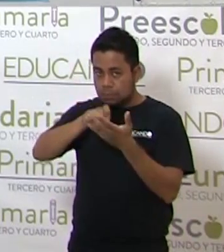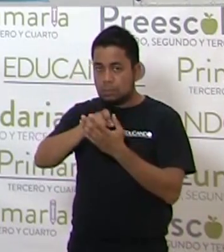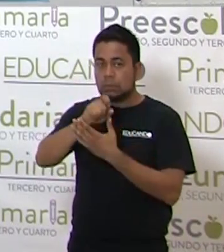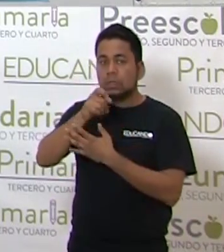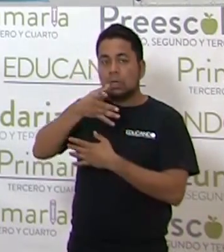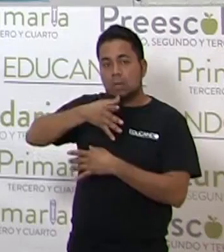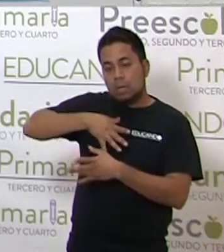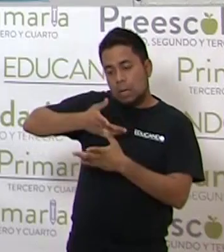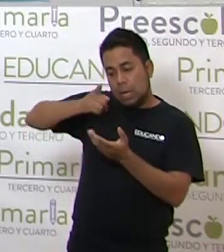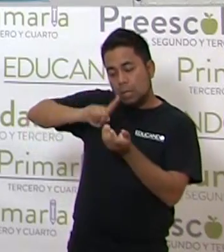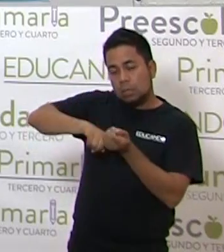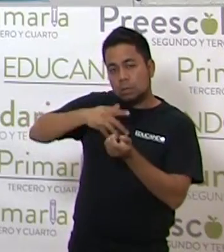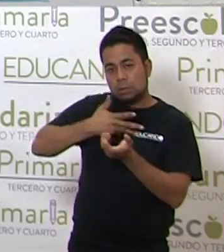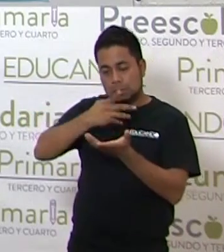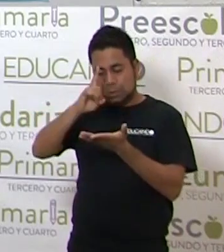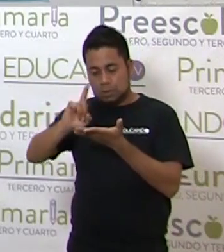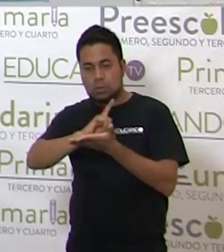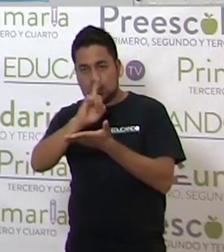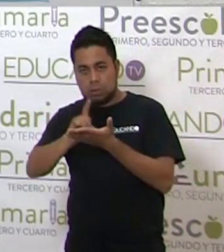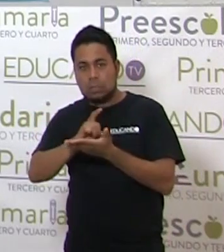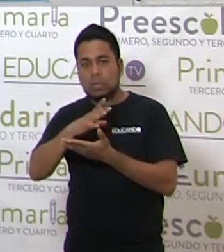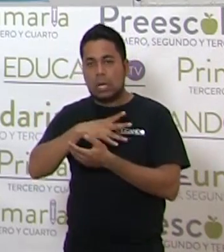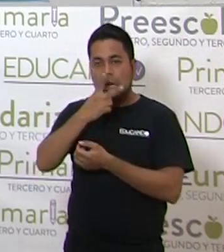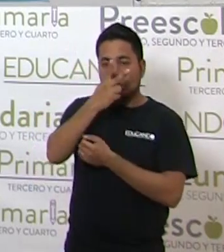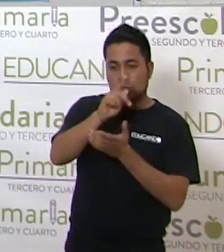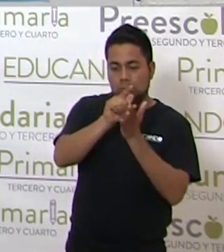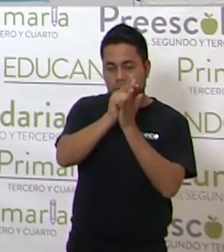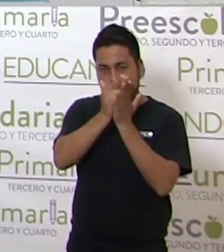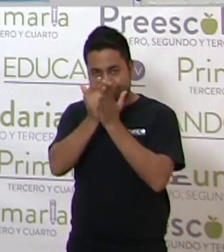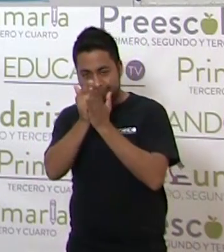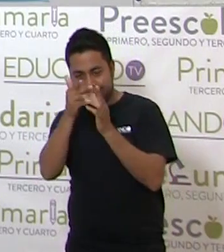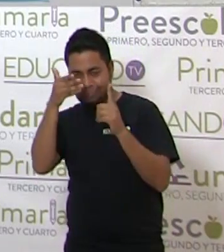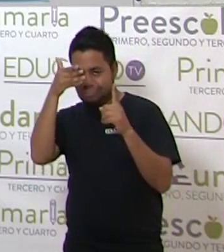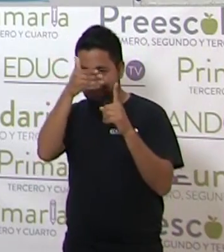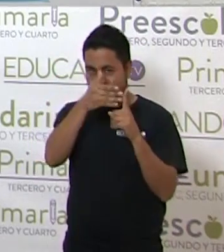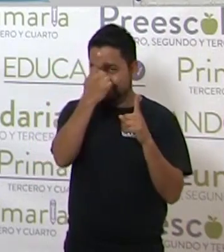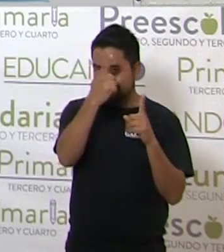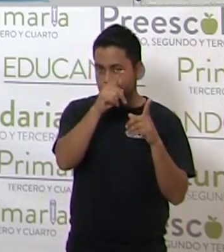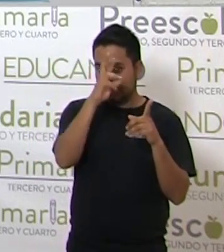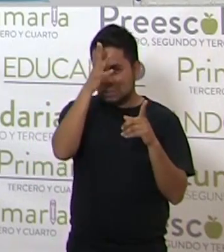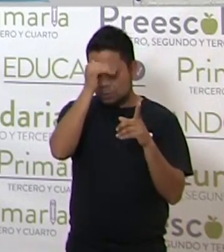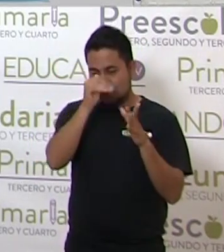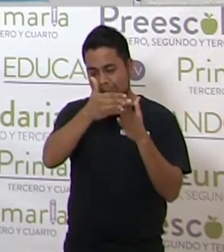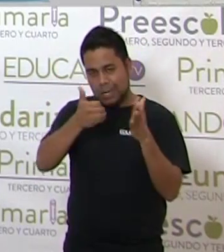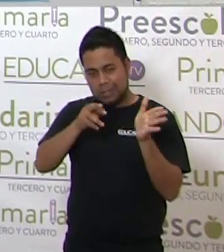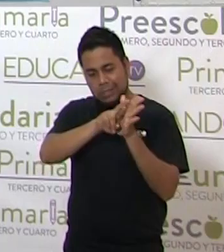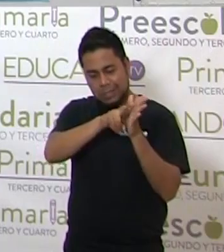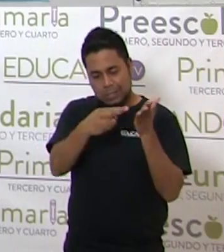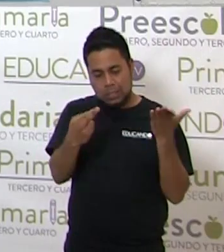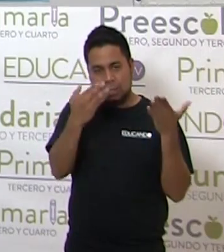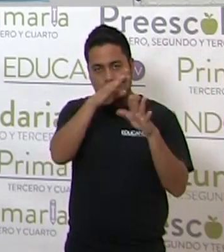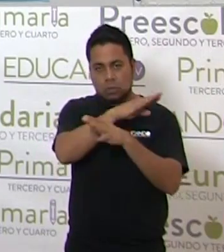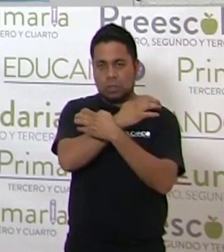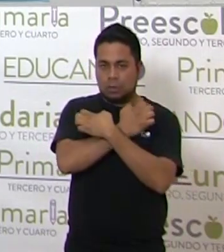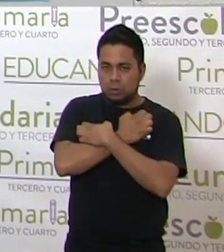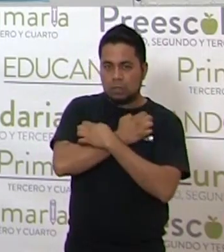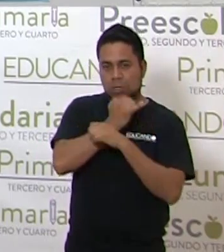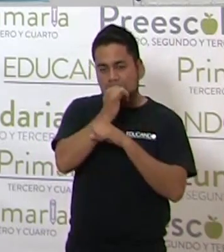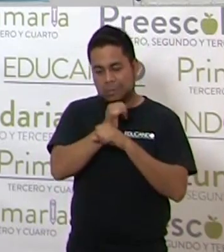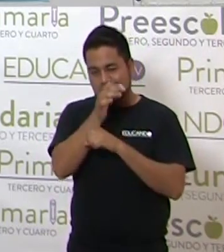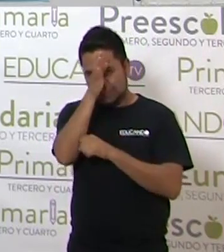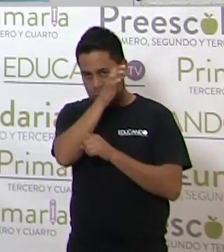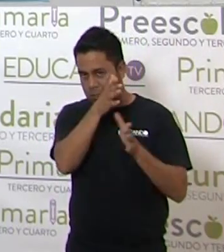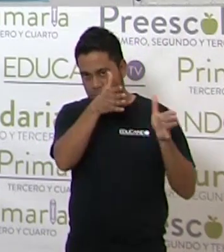la enciclopedia. Entonces ya llevamos dos fuentes de consulta. Una fue una revista educativa de investigación